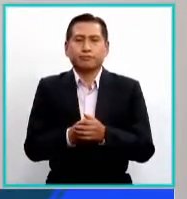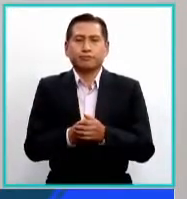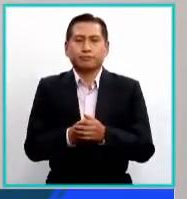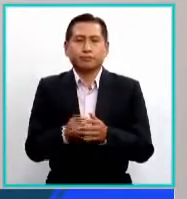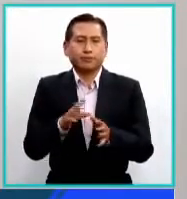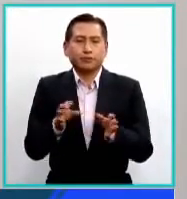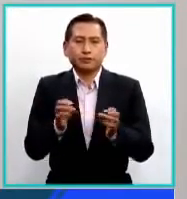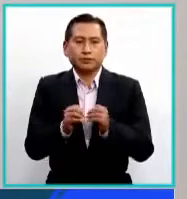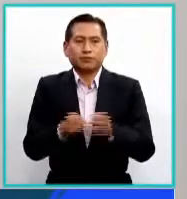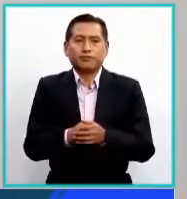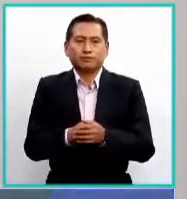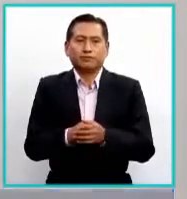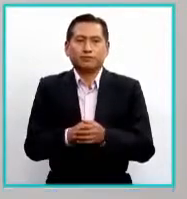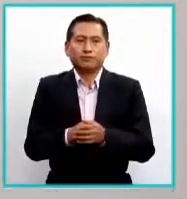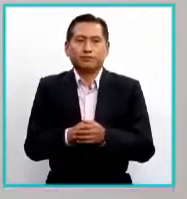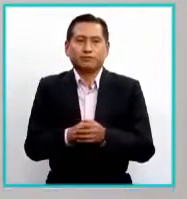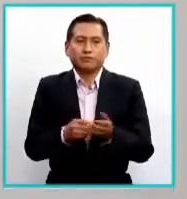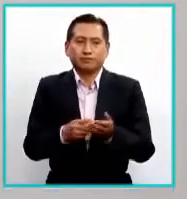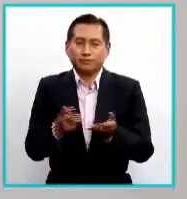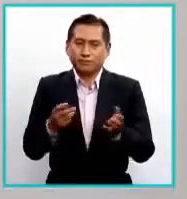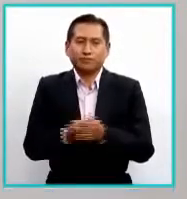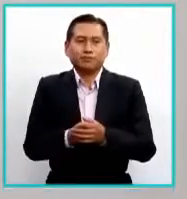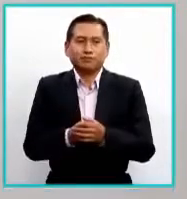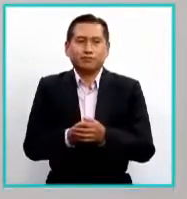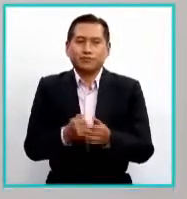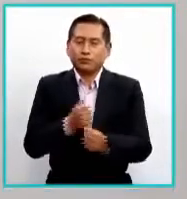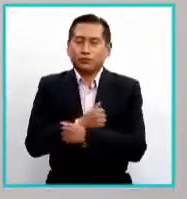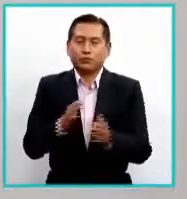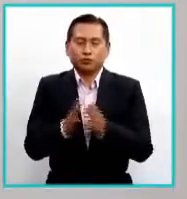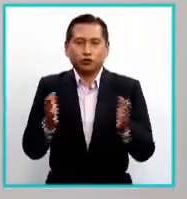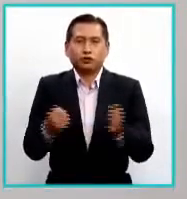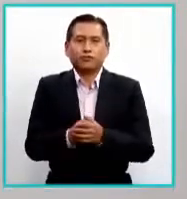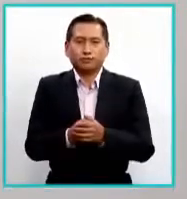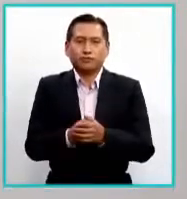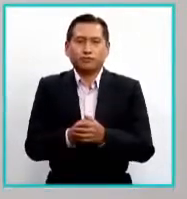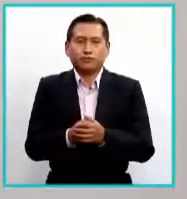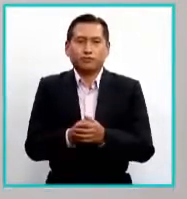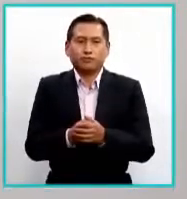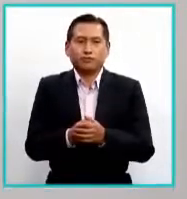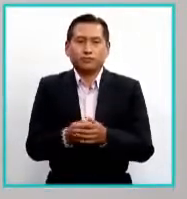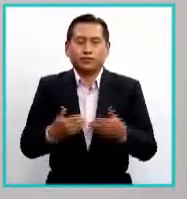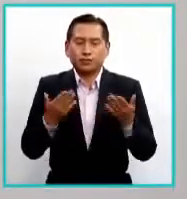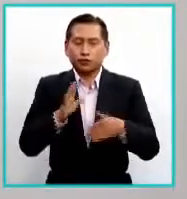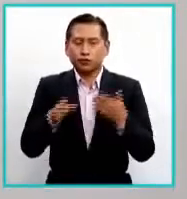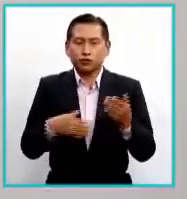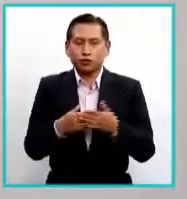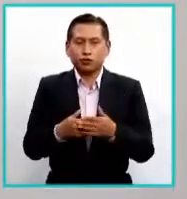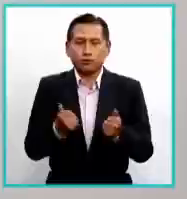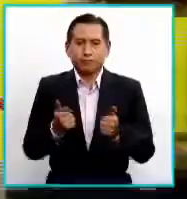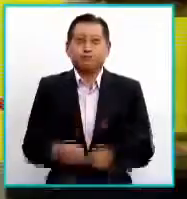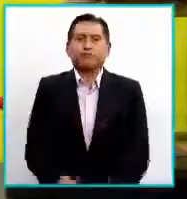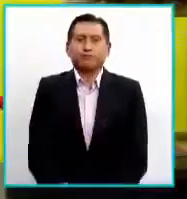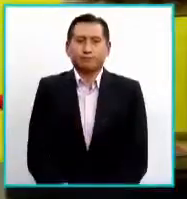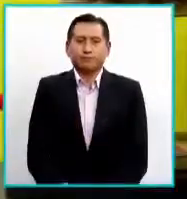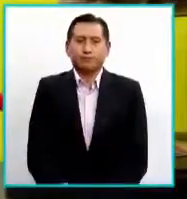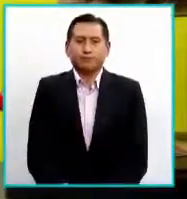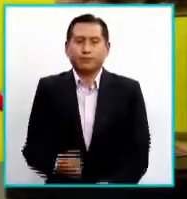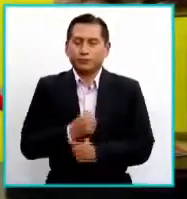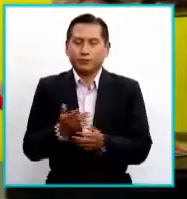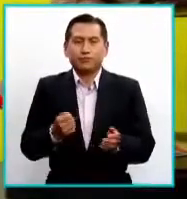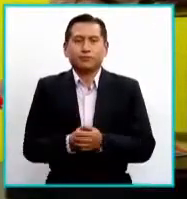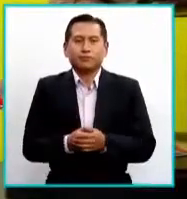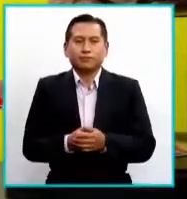eso, realmente te quiero mucho y felicidades por todos tus logros. Te amo,